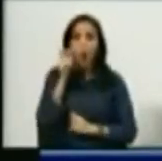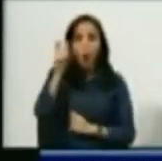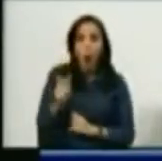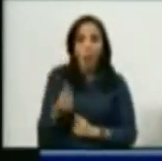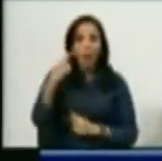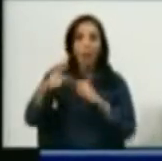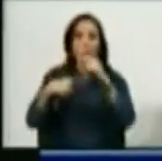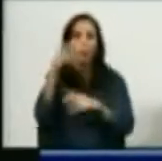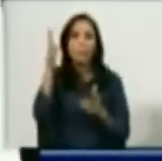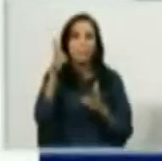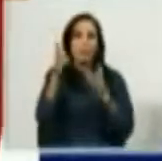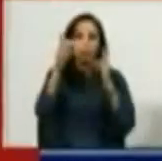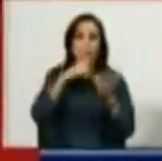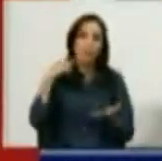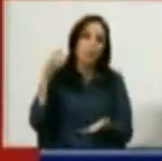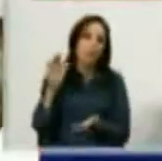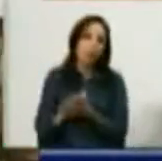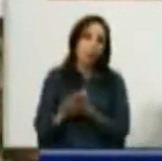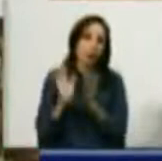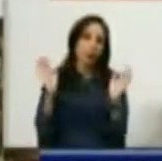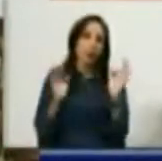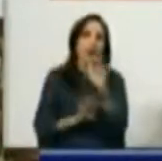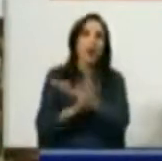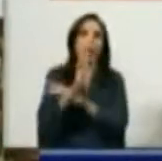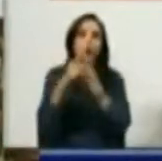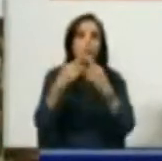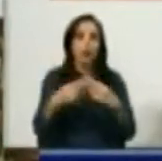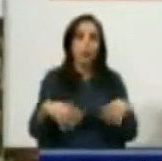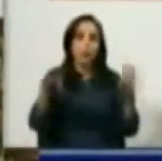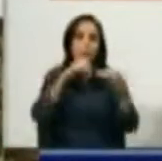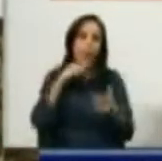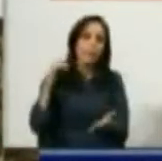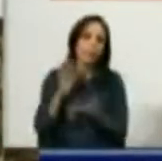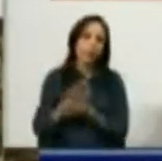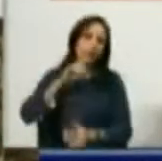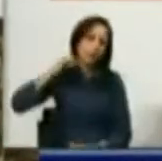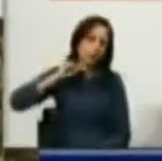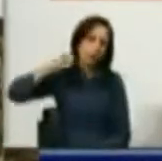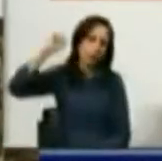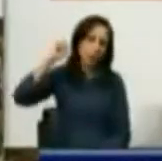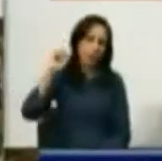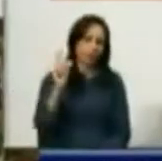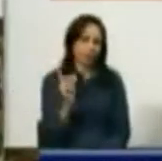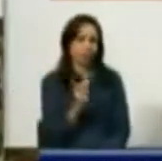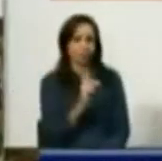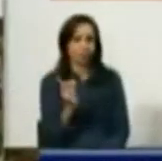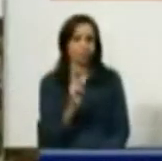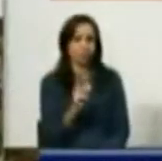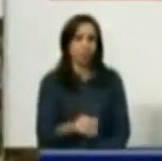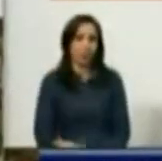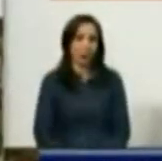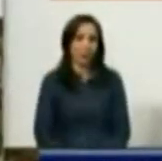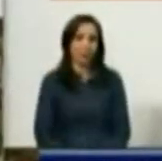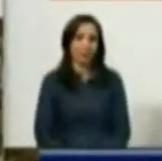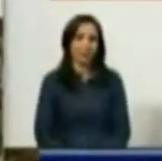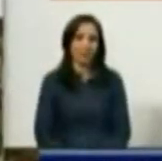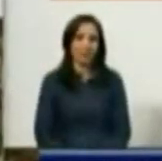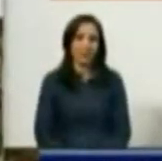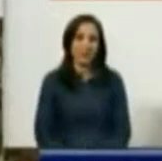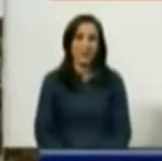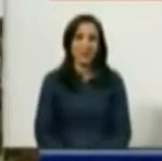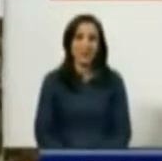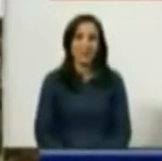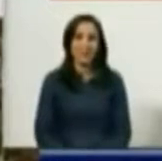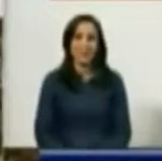luego lo mataron lo mató la cuarta República y dijeron No se ahorcó se ahorcó con el Temple que tenía